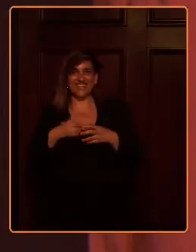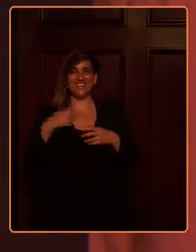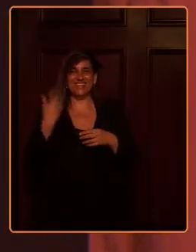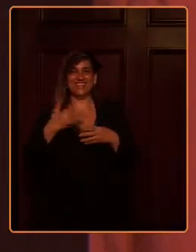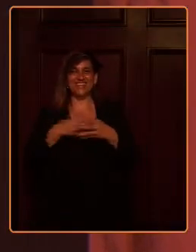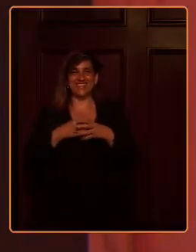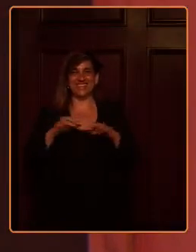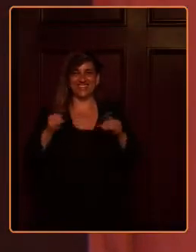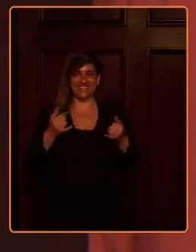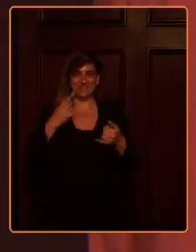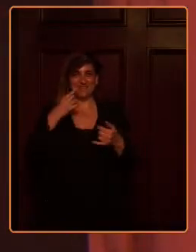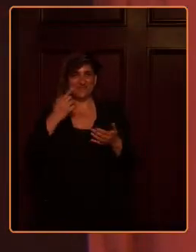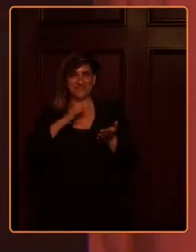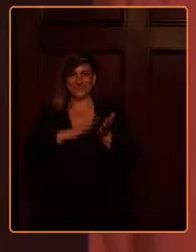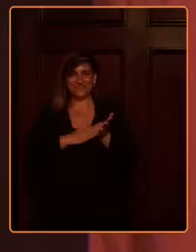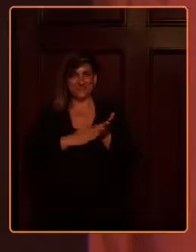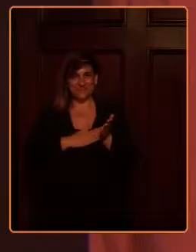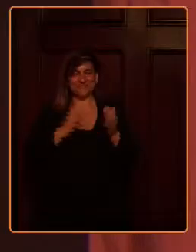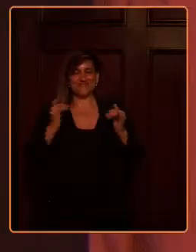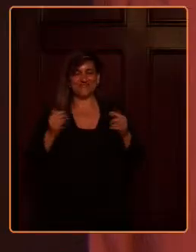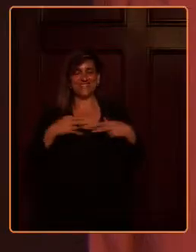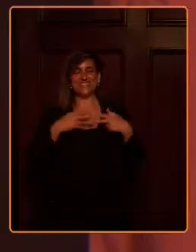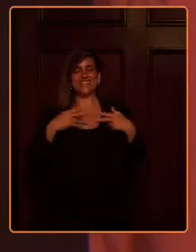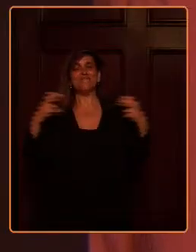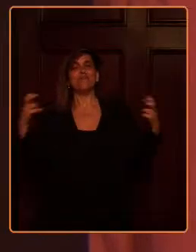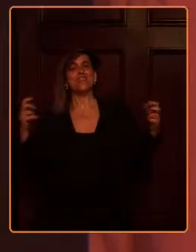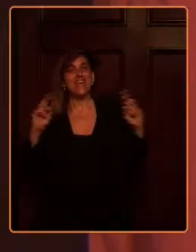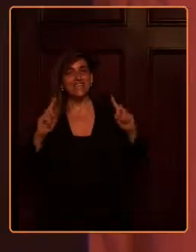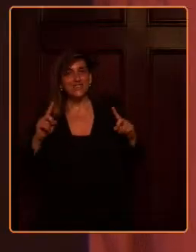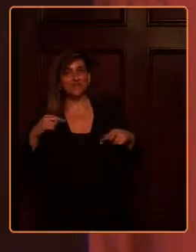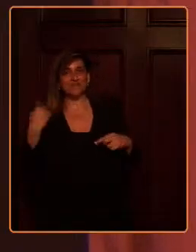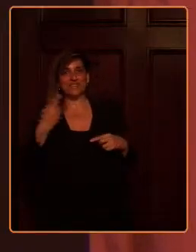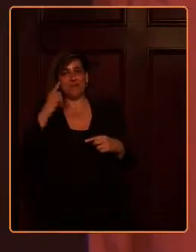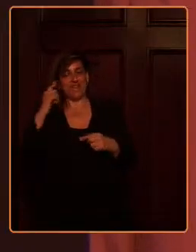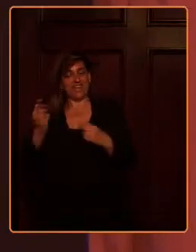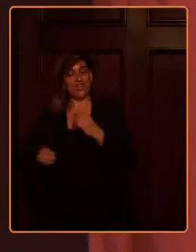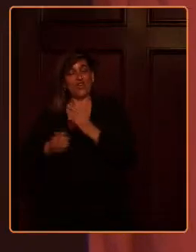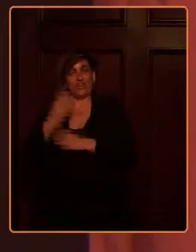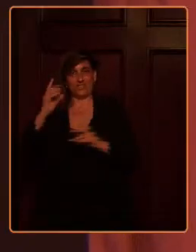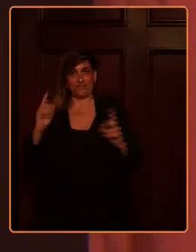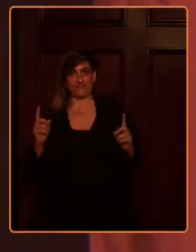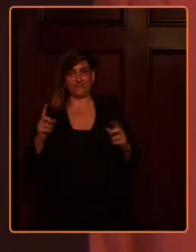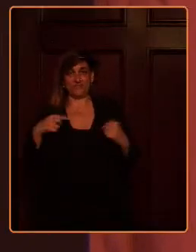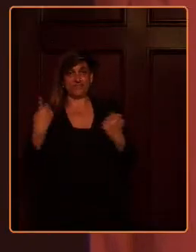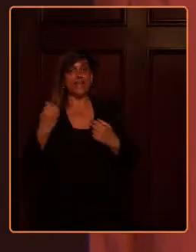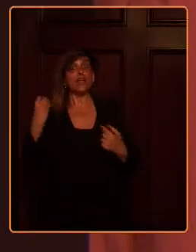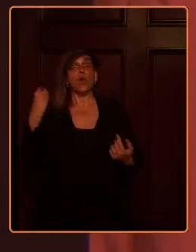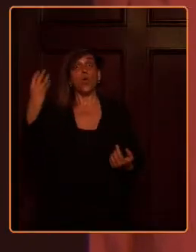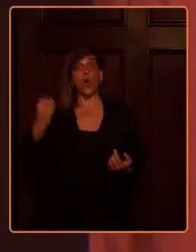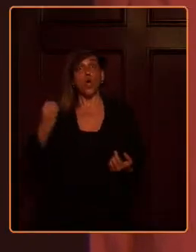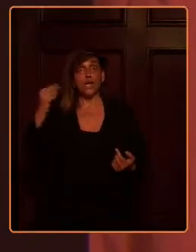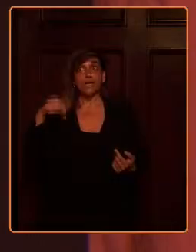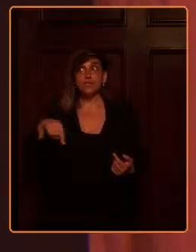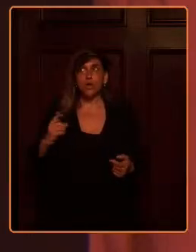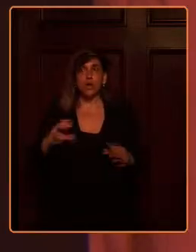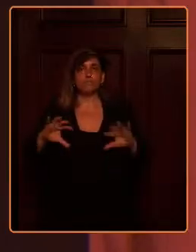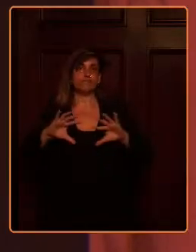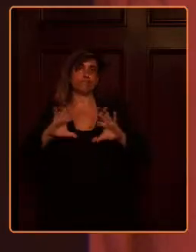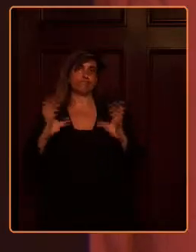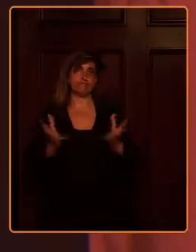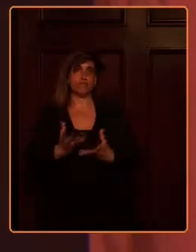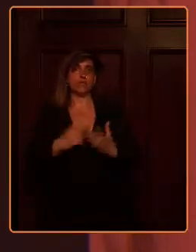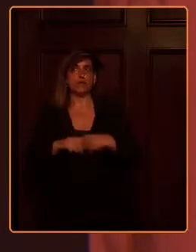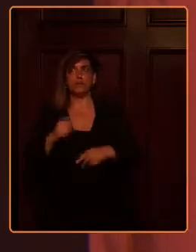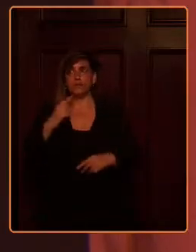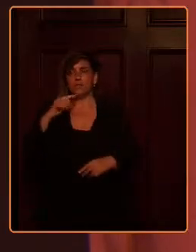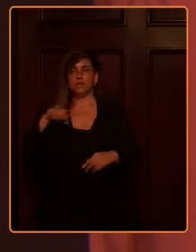desde la evidencia y también desde la investigación y de la innovación. Este es un congreso de carácter global. Aquí,